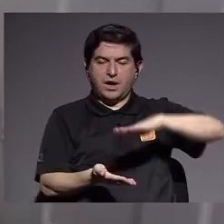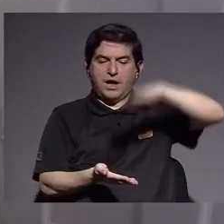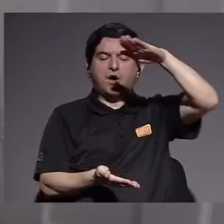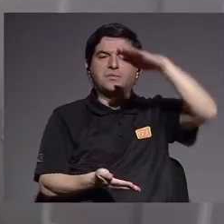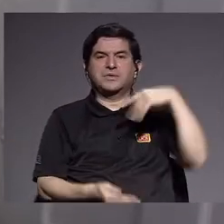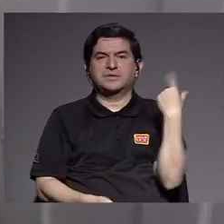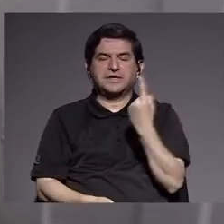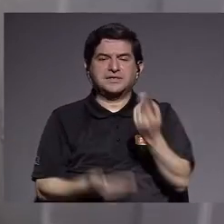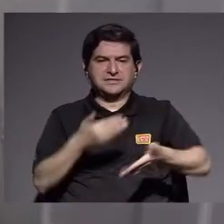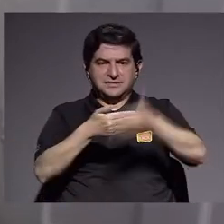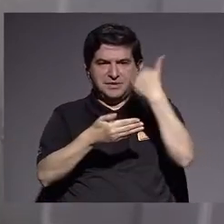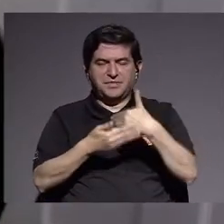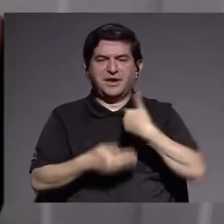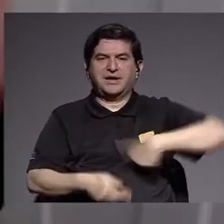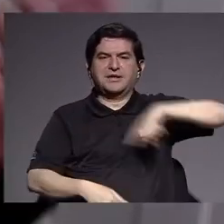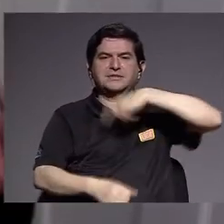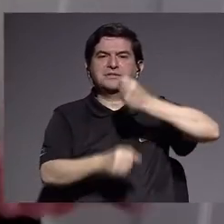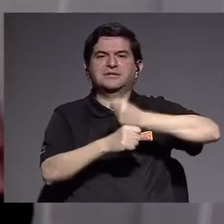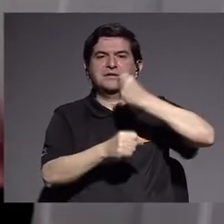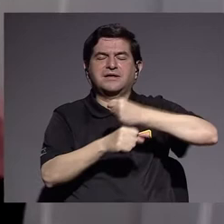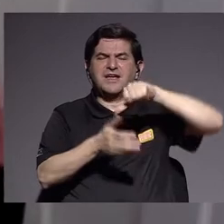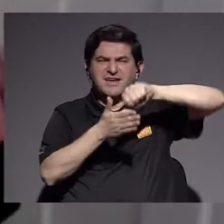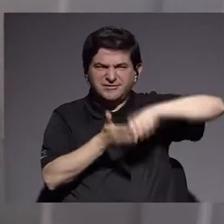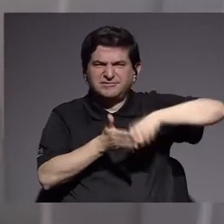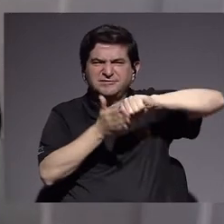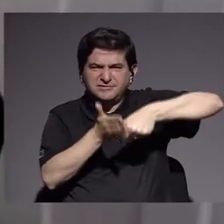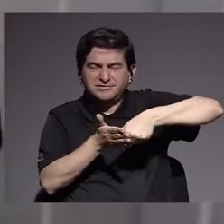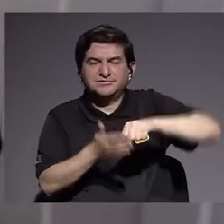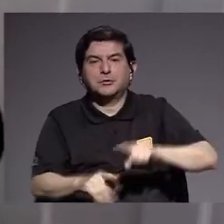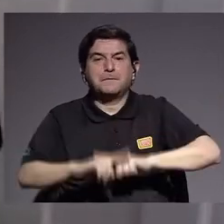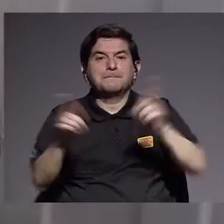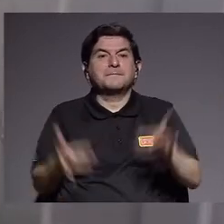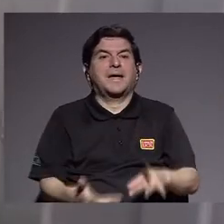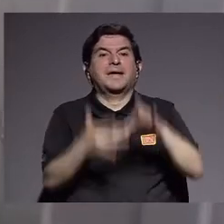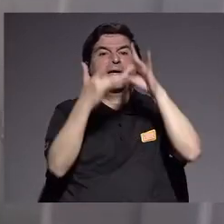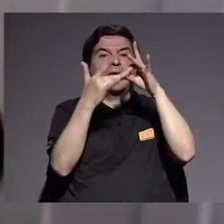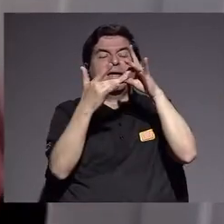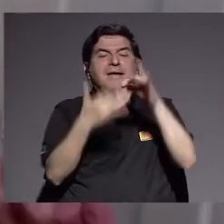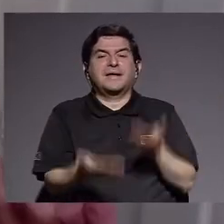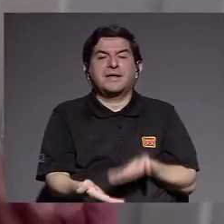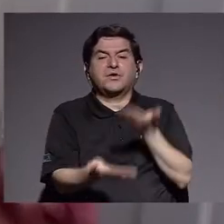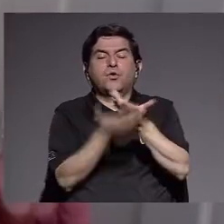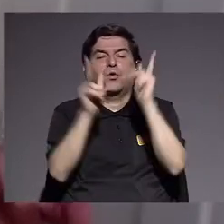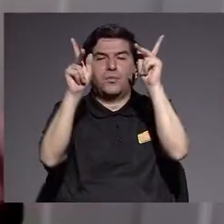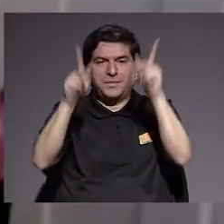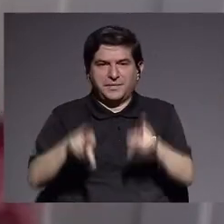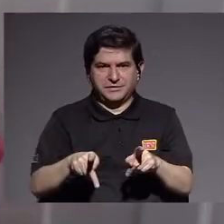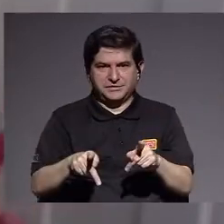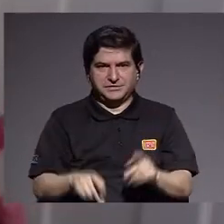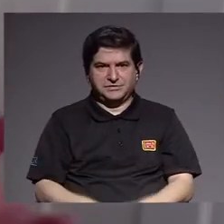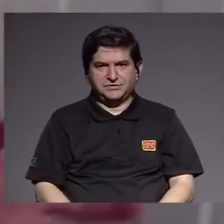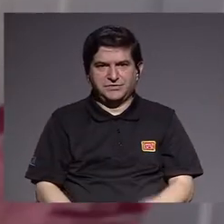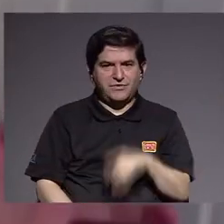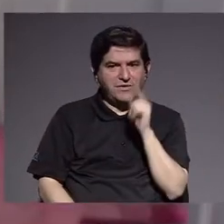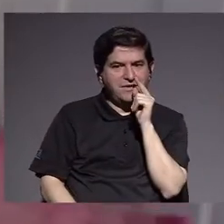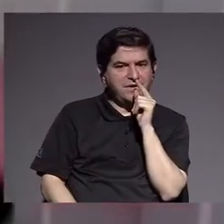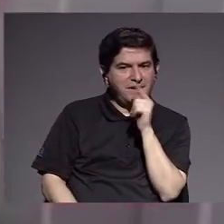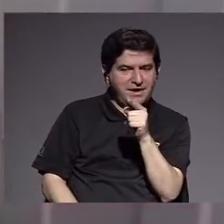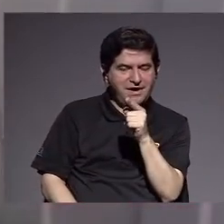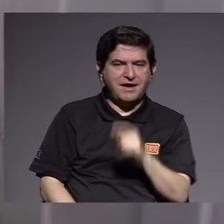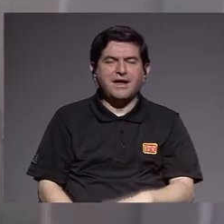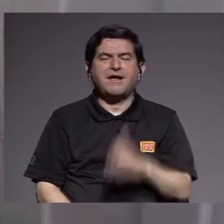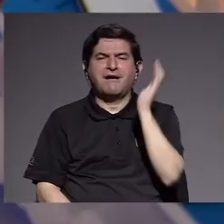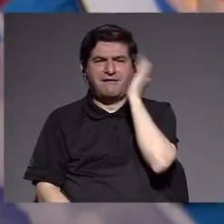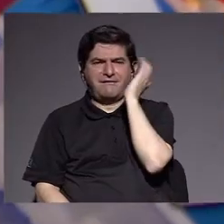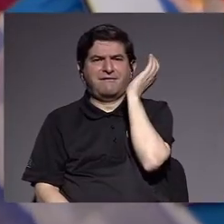pero sobre todo ofrecerle al paciente o darle al paciente la el conocimiento de que serpa de que en una clínica